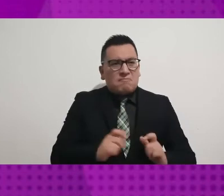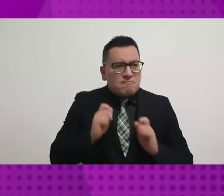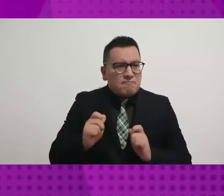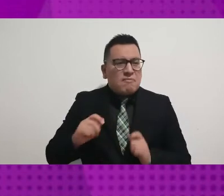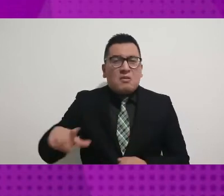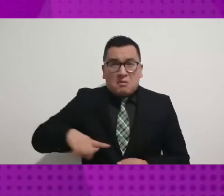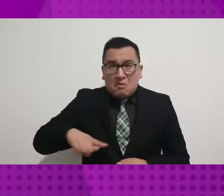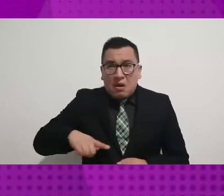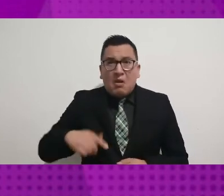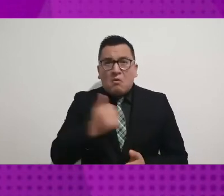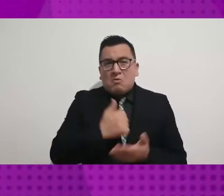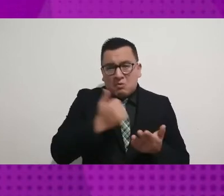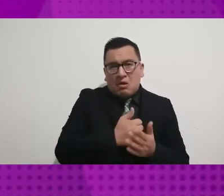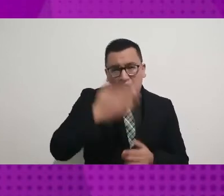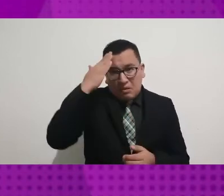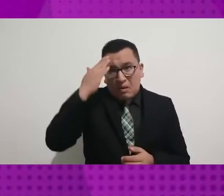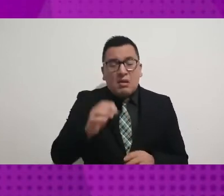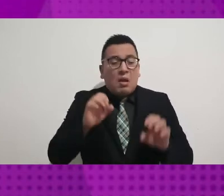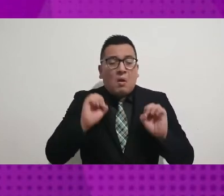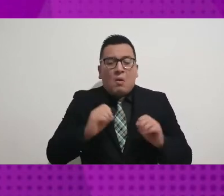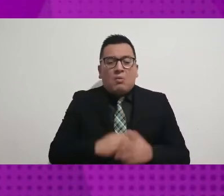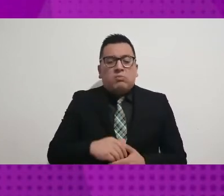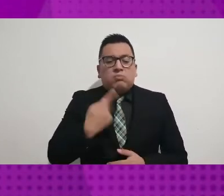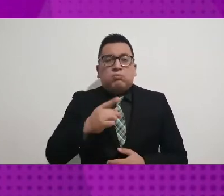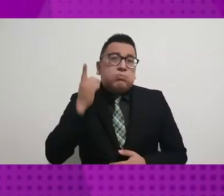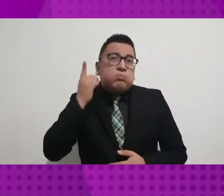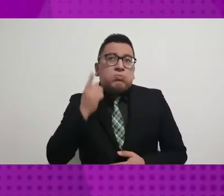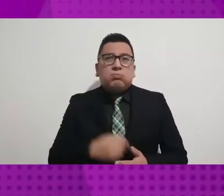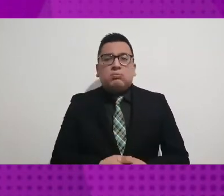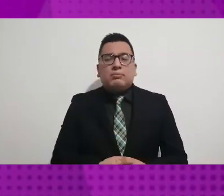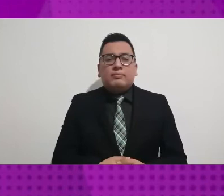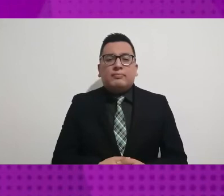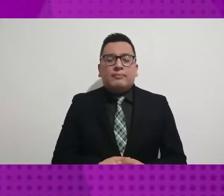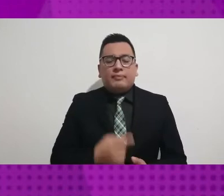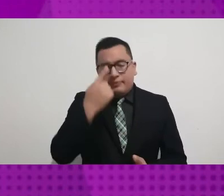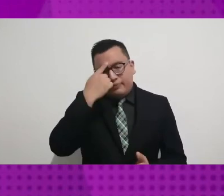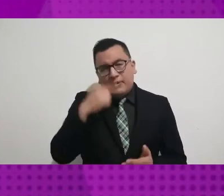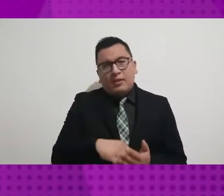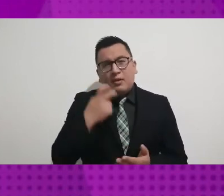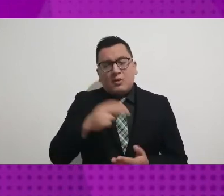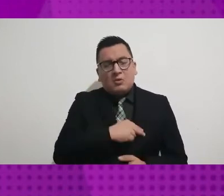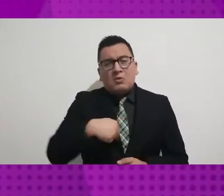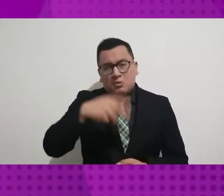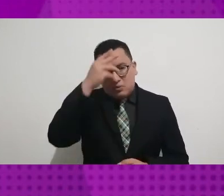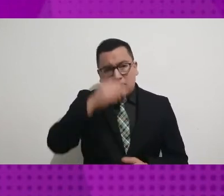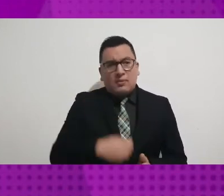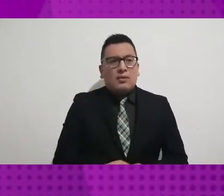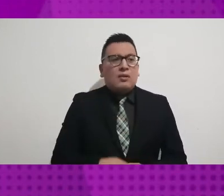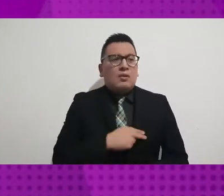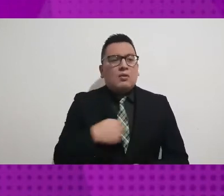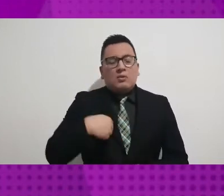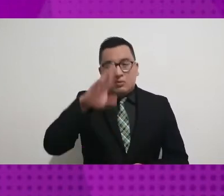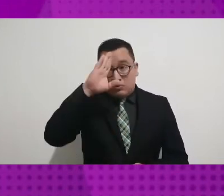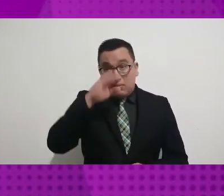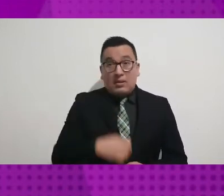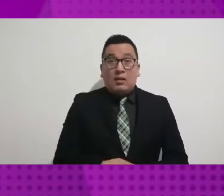posiciones importantes, gubernaturas, capitales de estados, diputaciones federales o locales, y me parece que ese es el gran